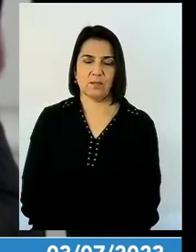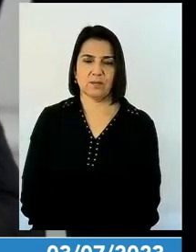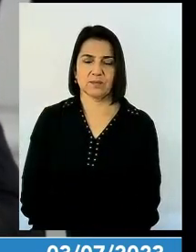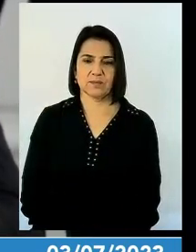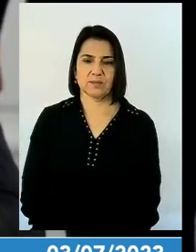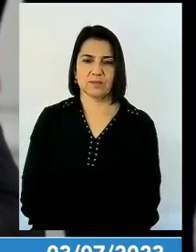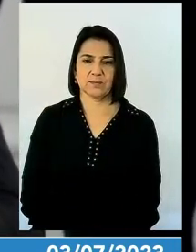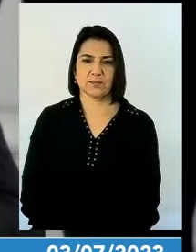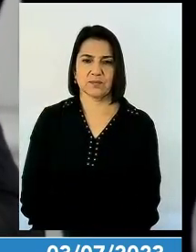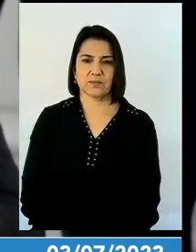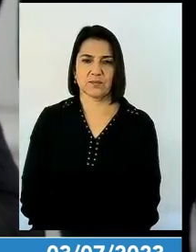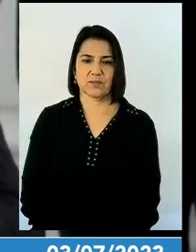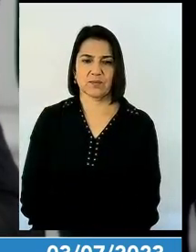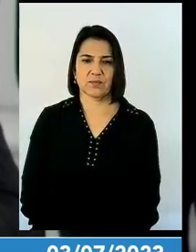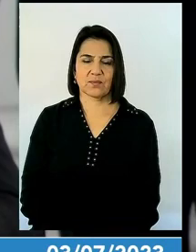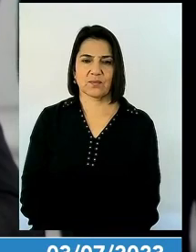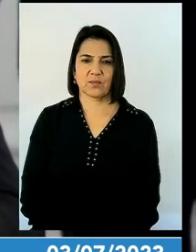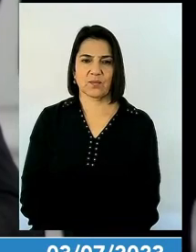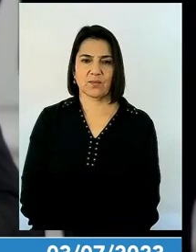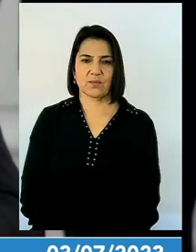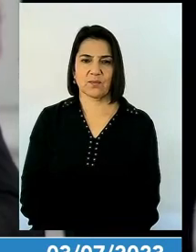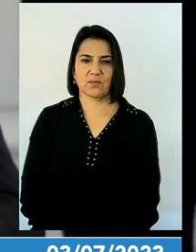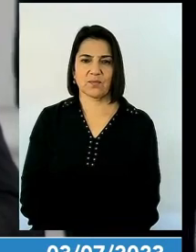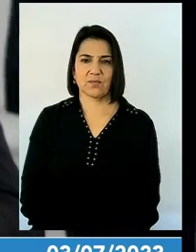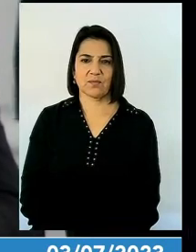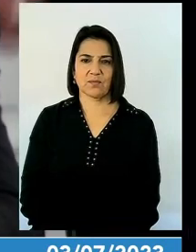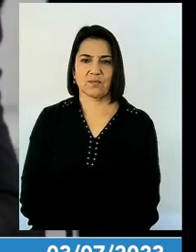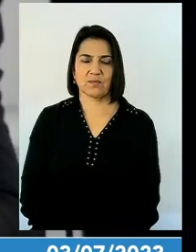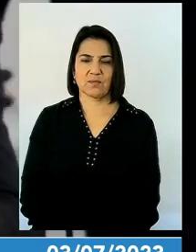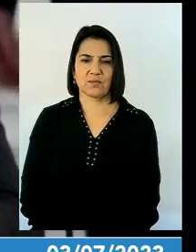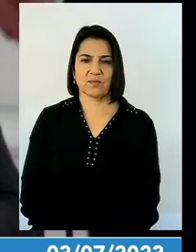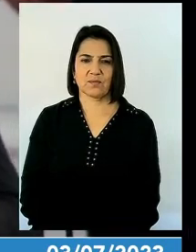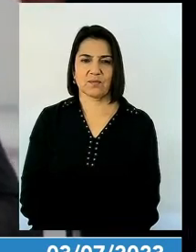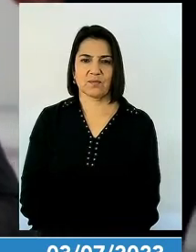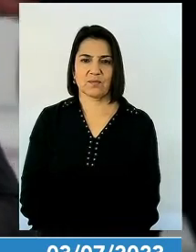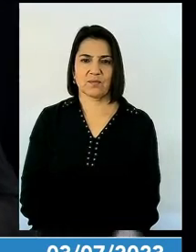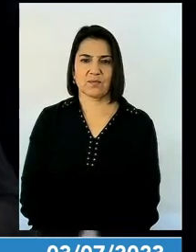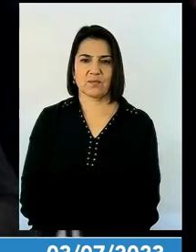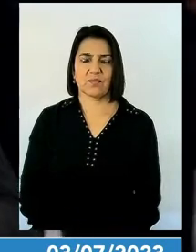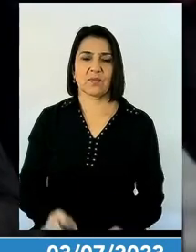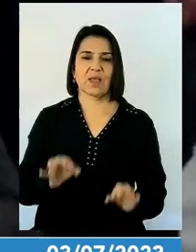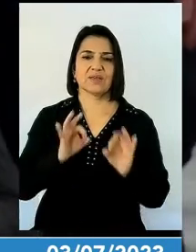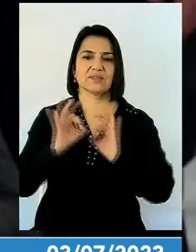Está acreditándose. La señora Jimena Insulza ya está aquí, ¿ve?